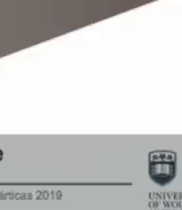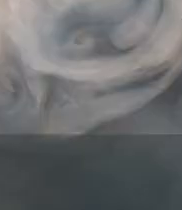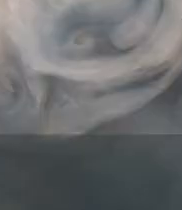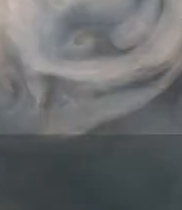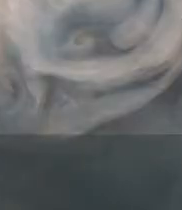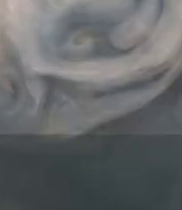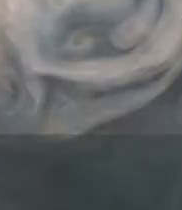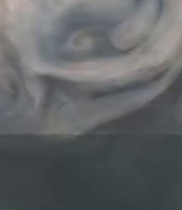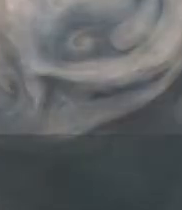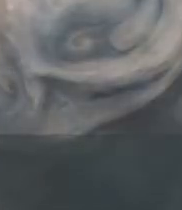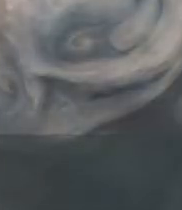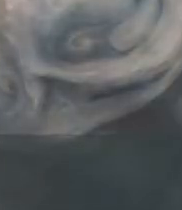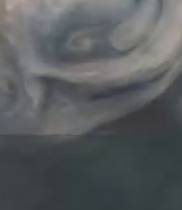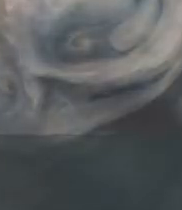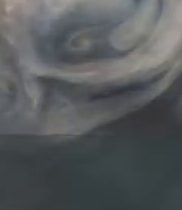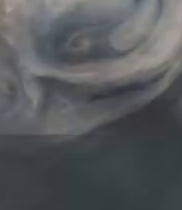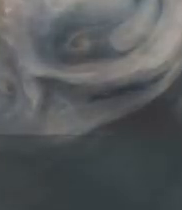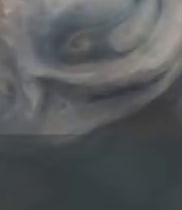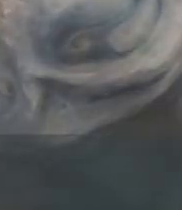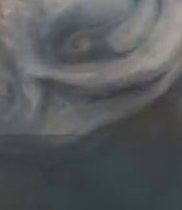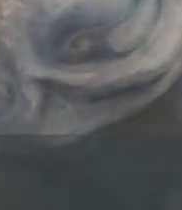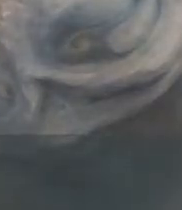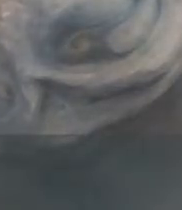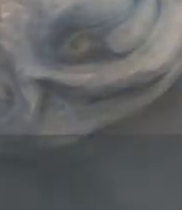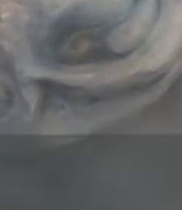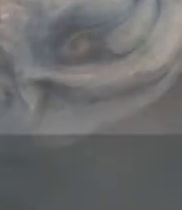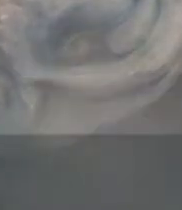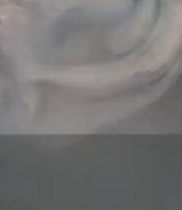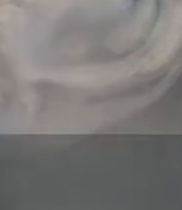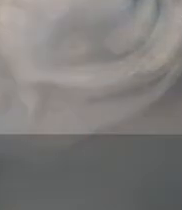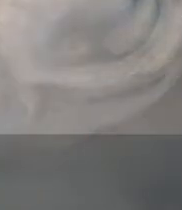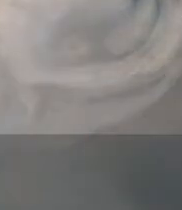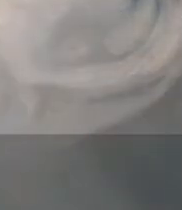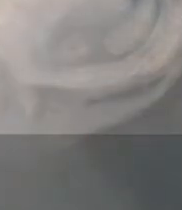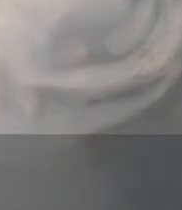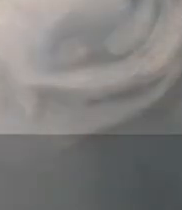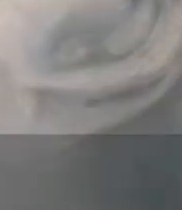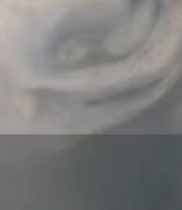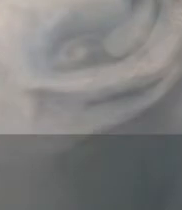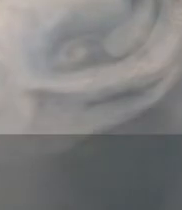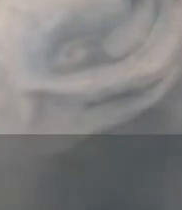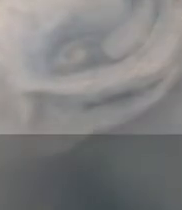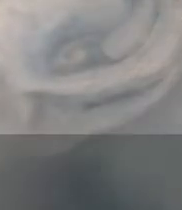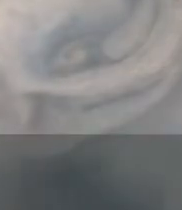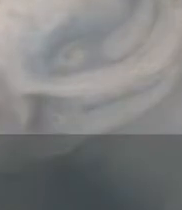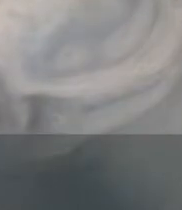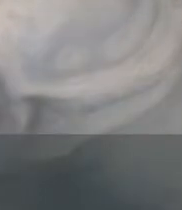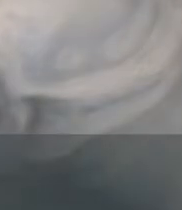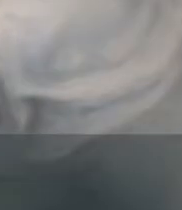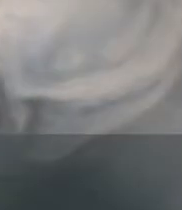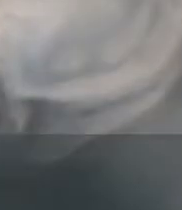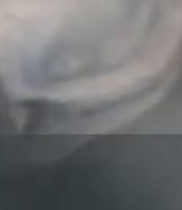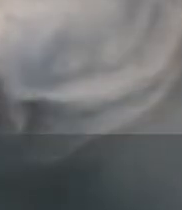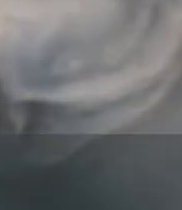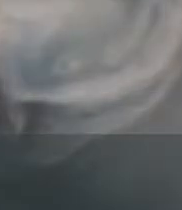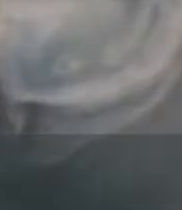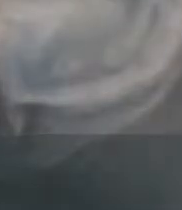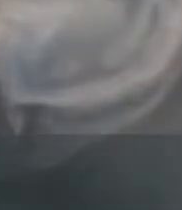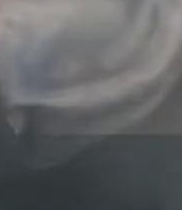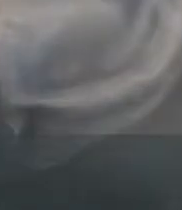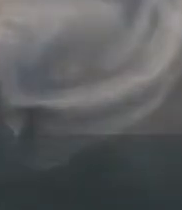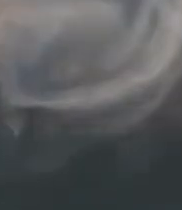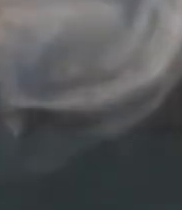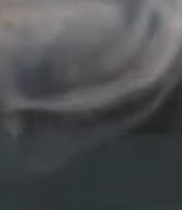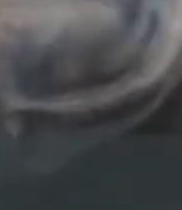global. Pero también, para mí, es un mensaje realmente contundente de que es vital que actuemos sobre el cambio climático